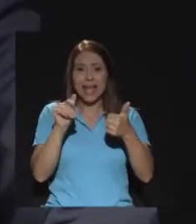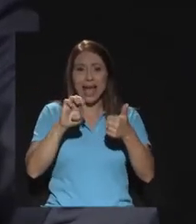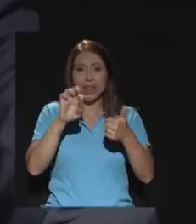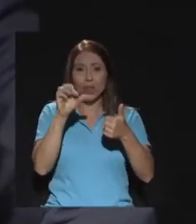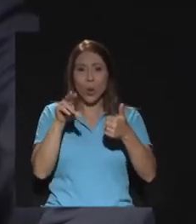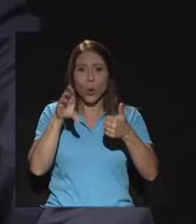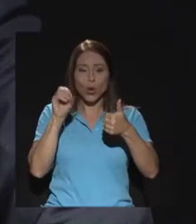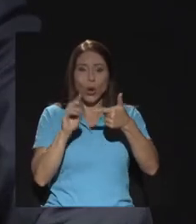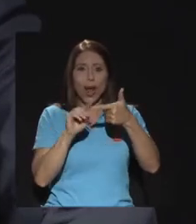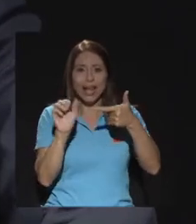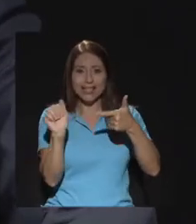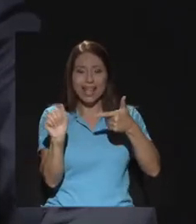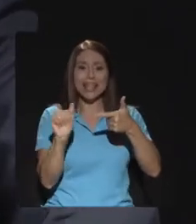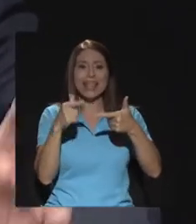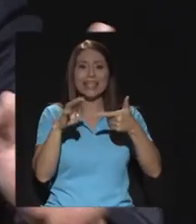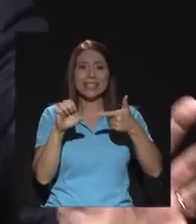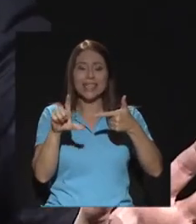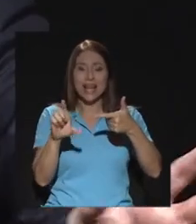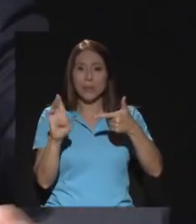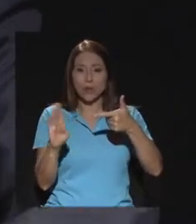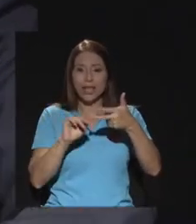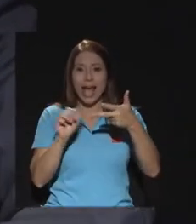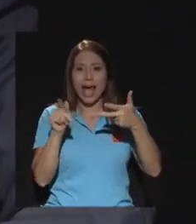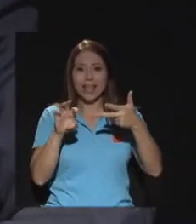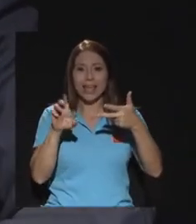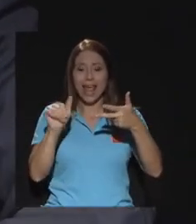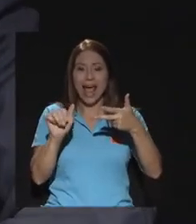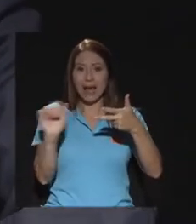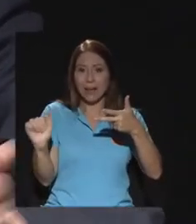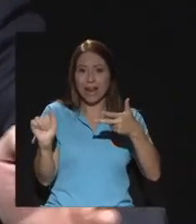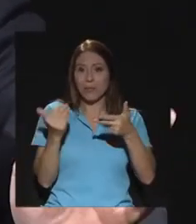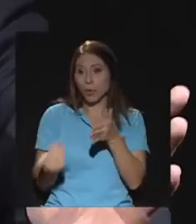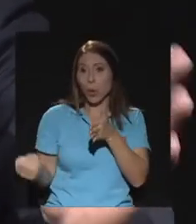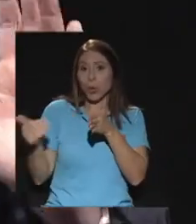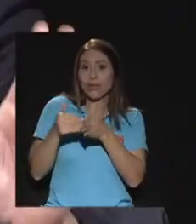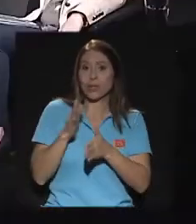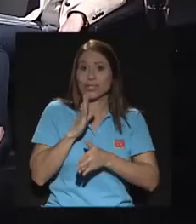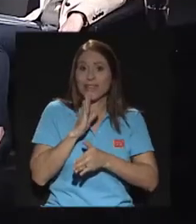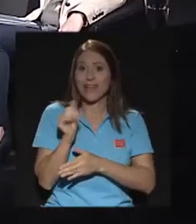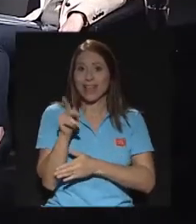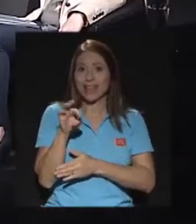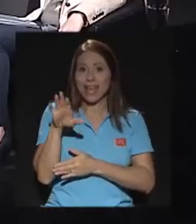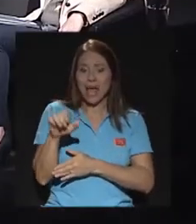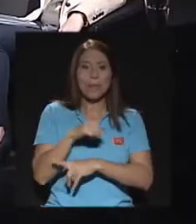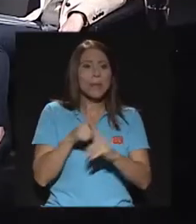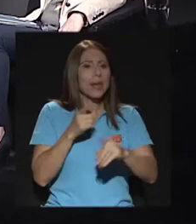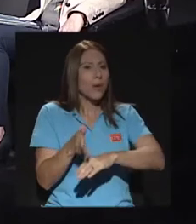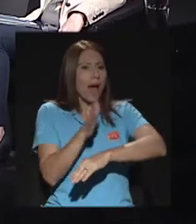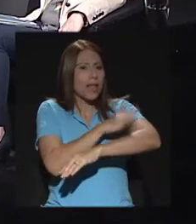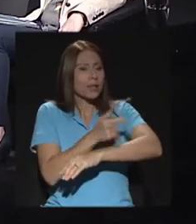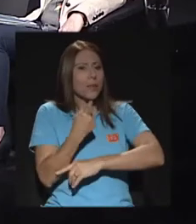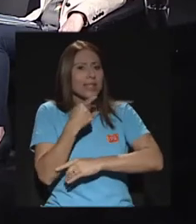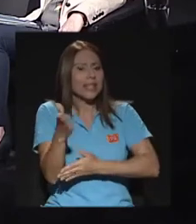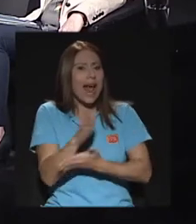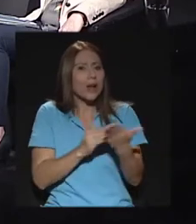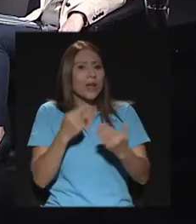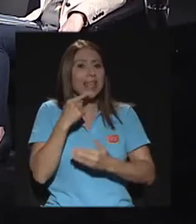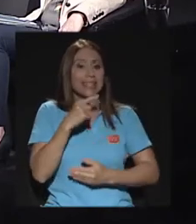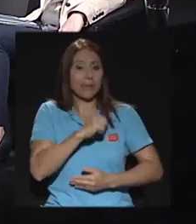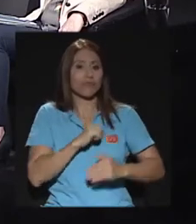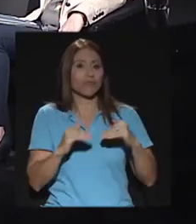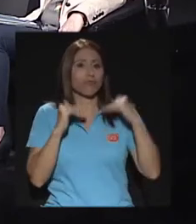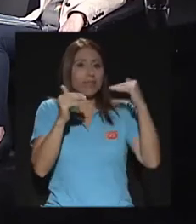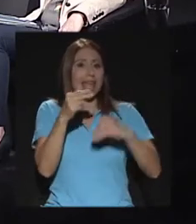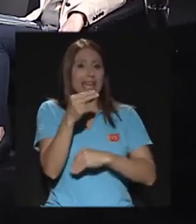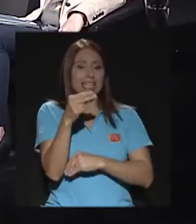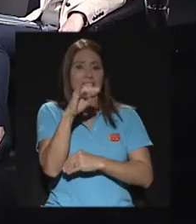Alexandre, doña Giselle Bosa y Andrea Alvarado. Retomo lo que estaba planteando Andrea, pero antes voy a decir algo que decía Henning Jensen. Dice, no